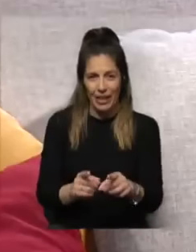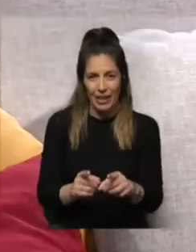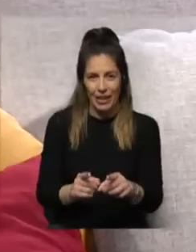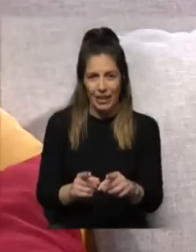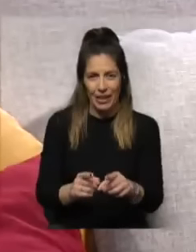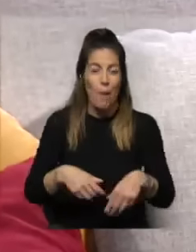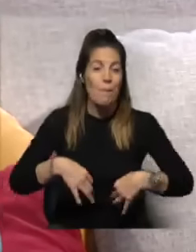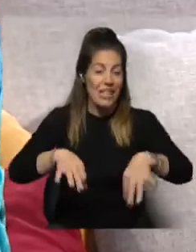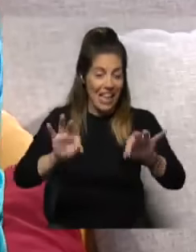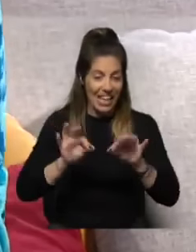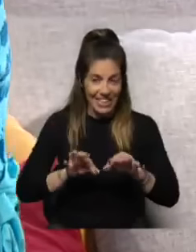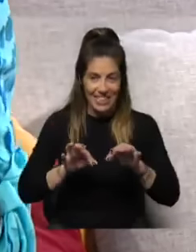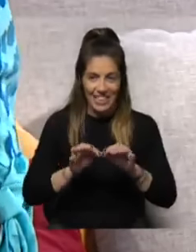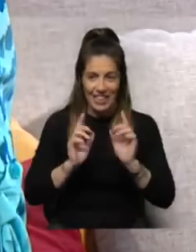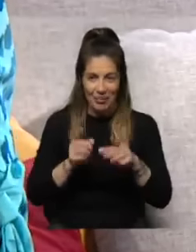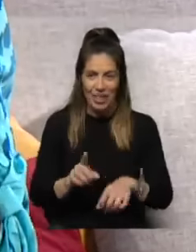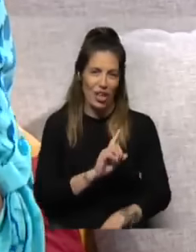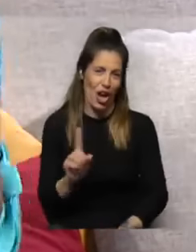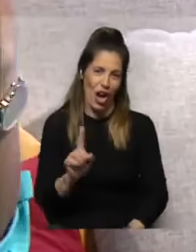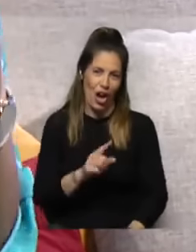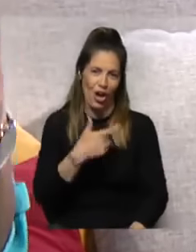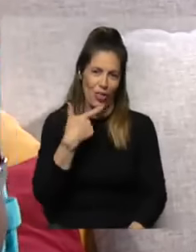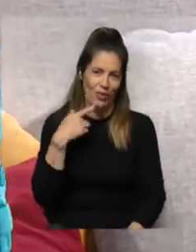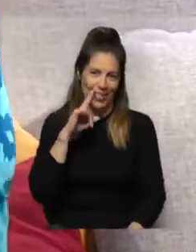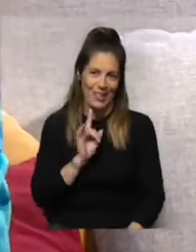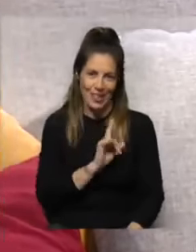No. Hice una vez una promesa por Uruguay, que prometí